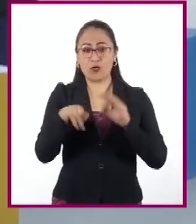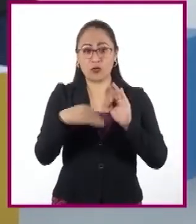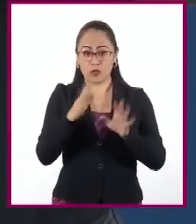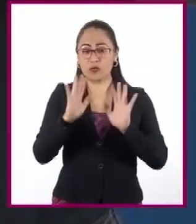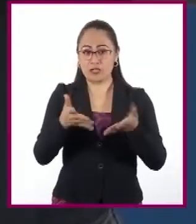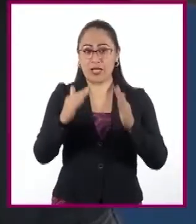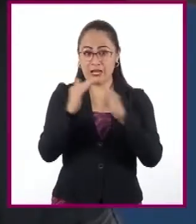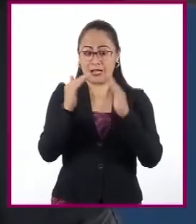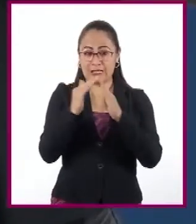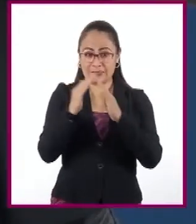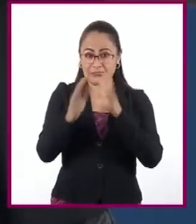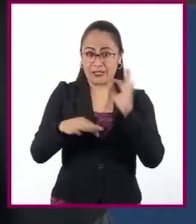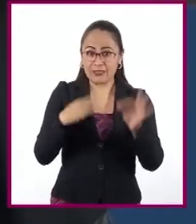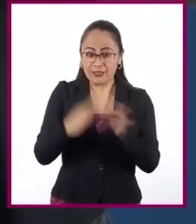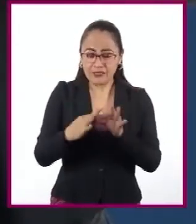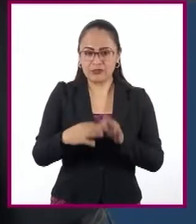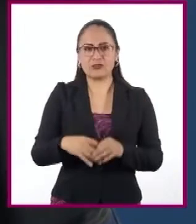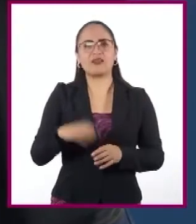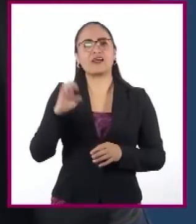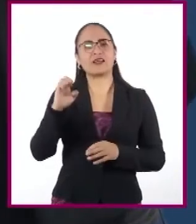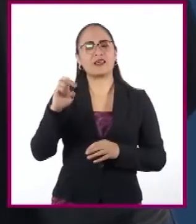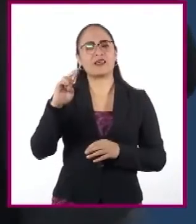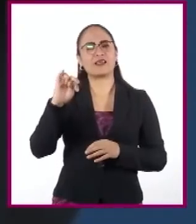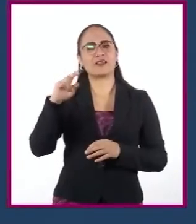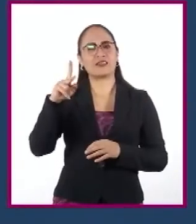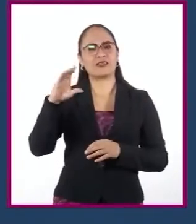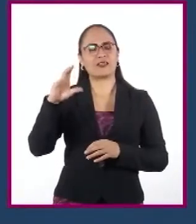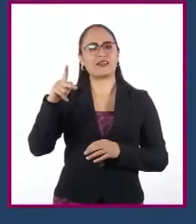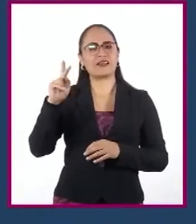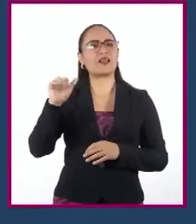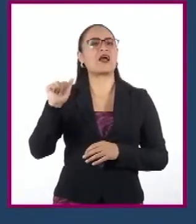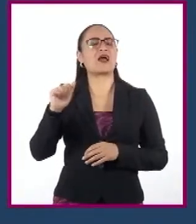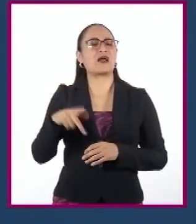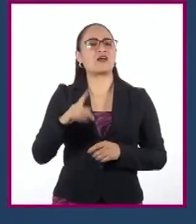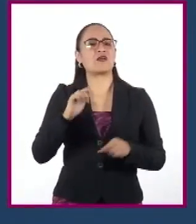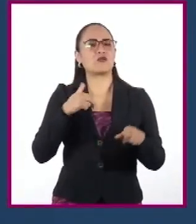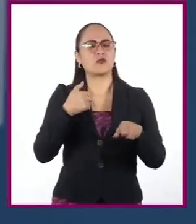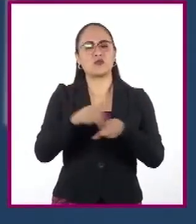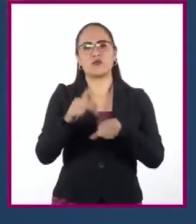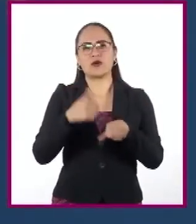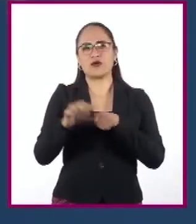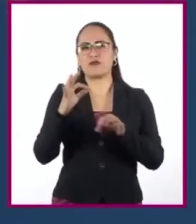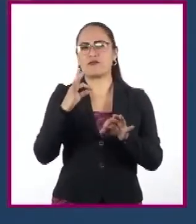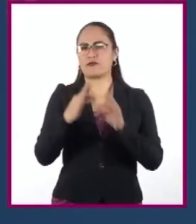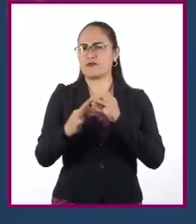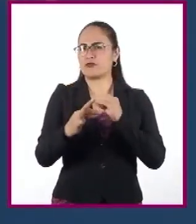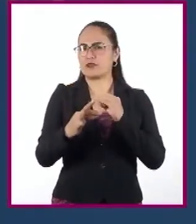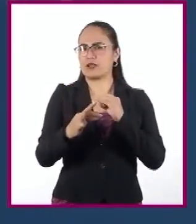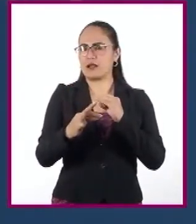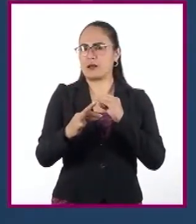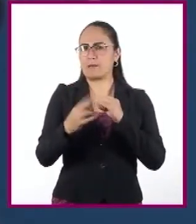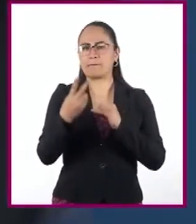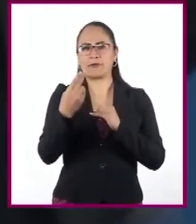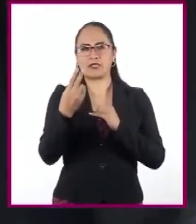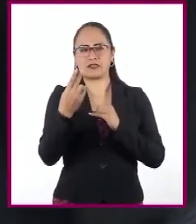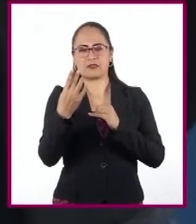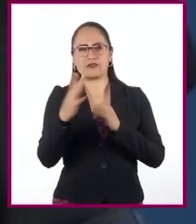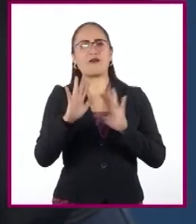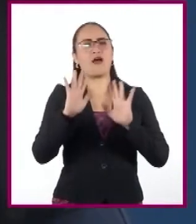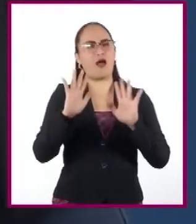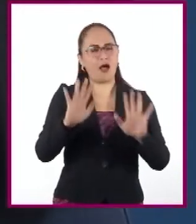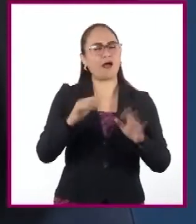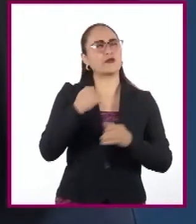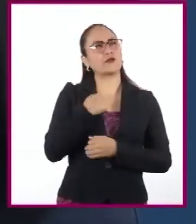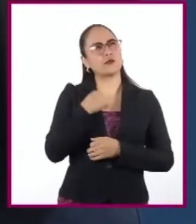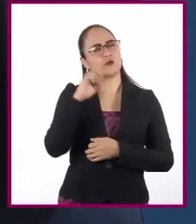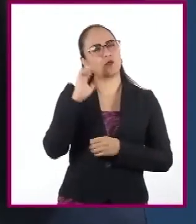casa. Erika, ¿cuál fue tu resultado final? 25. Ah, entonces la ficha que